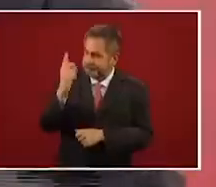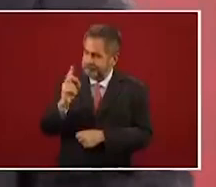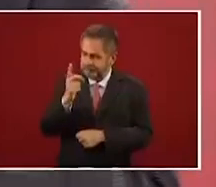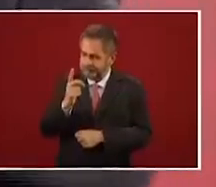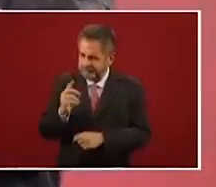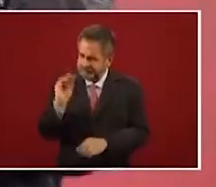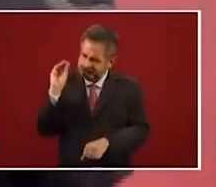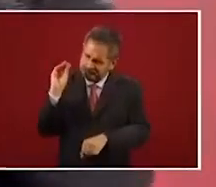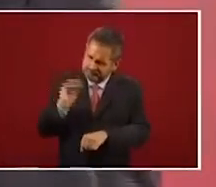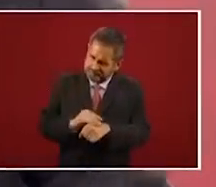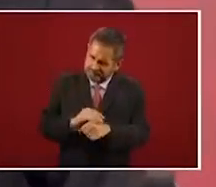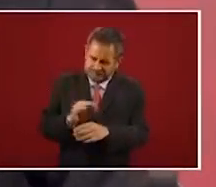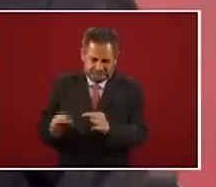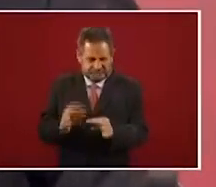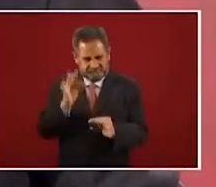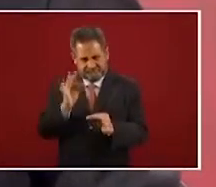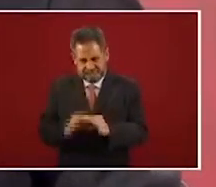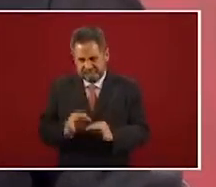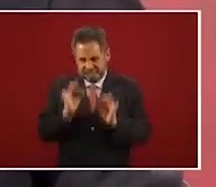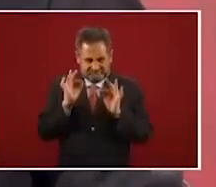queda establecido.